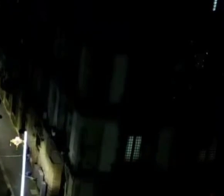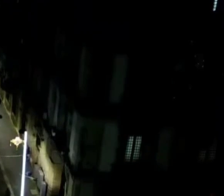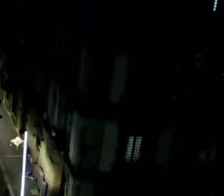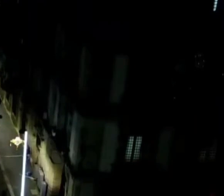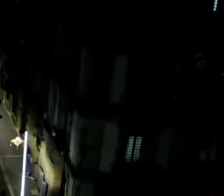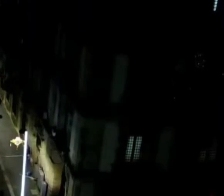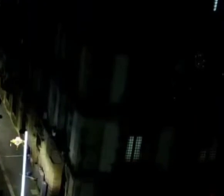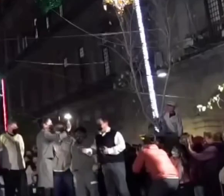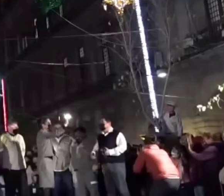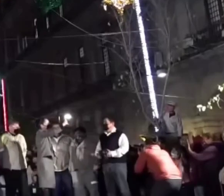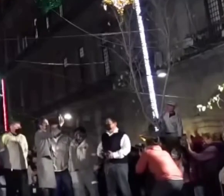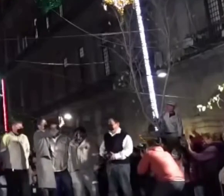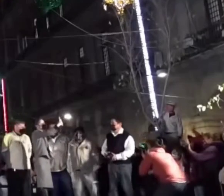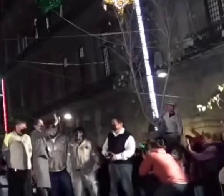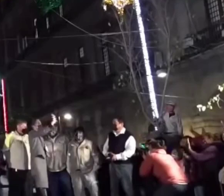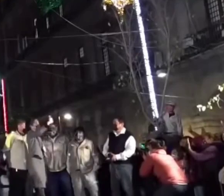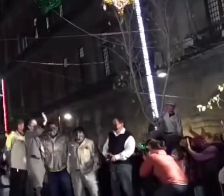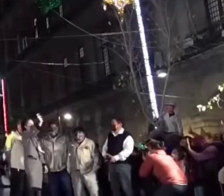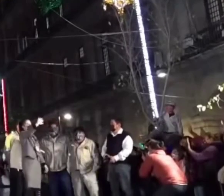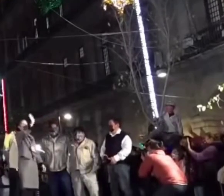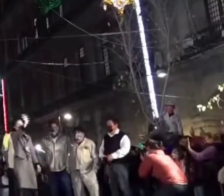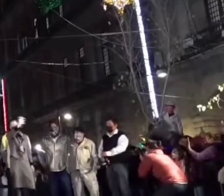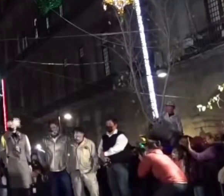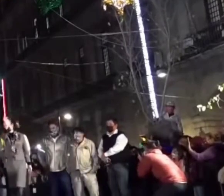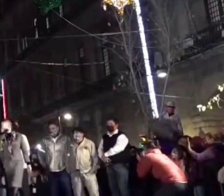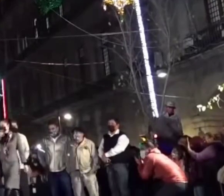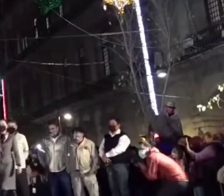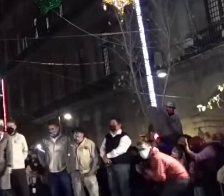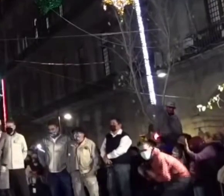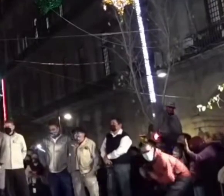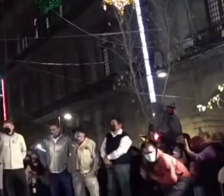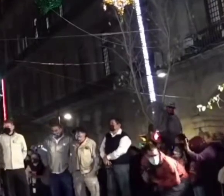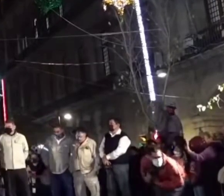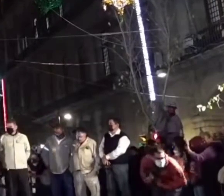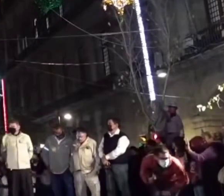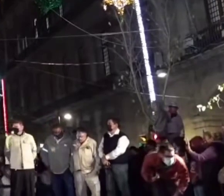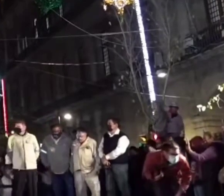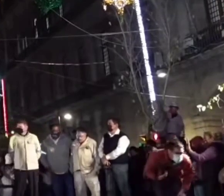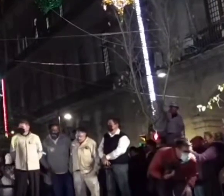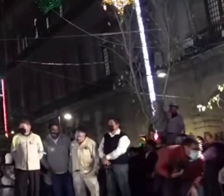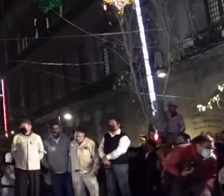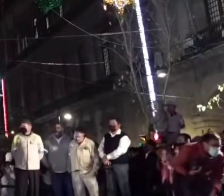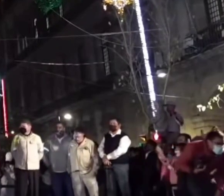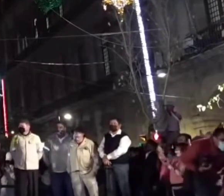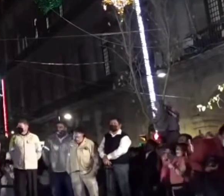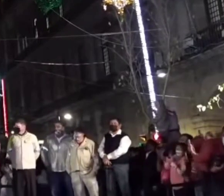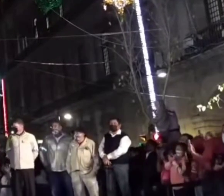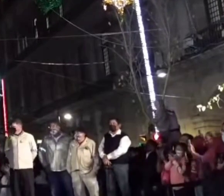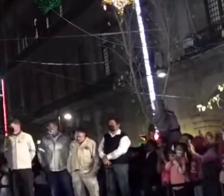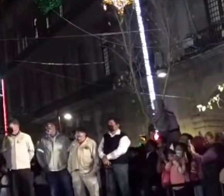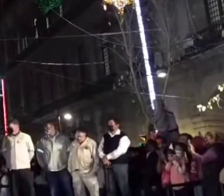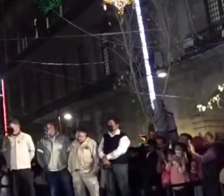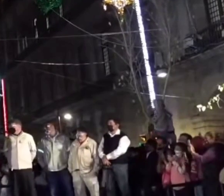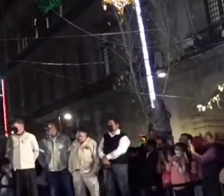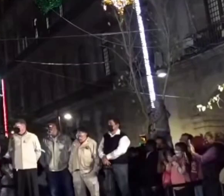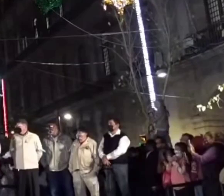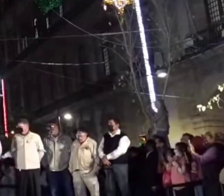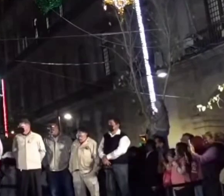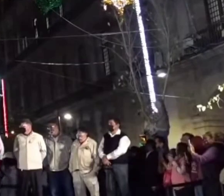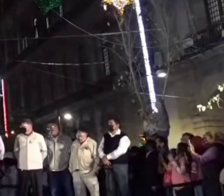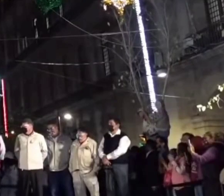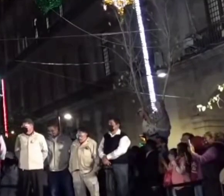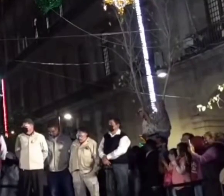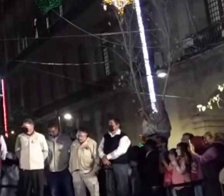luces en el Zócalo de la Ciudad de México. Bueno, señores, a continuación, deleítense con